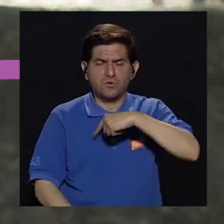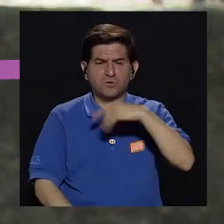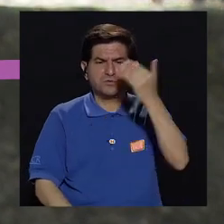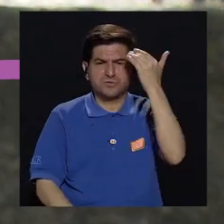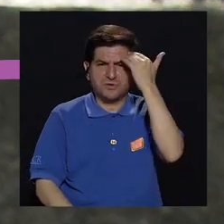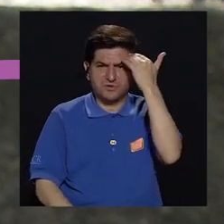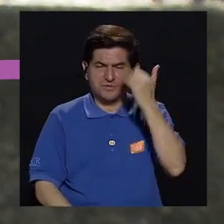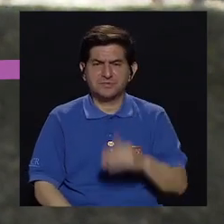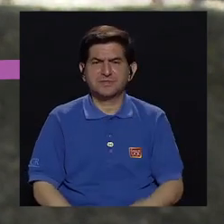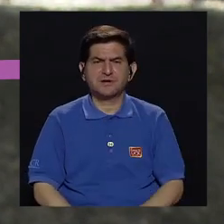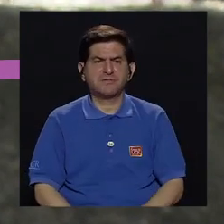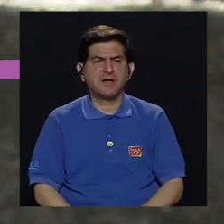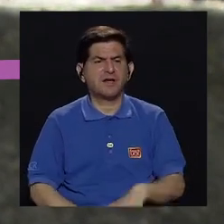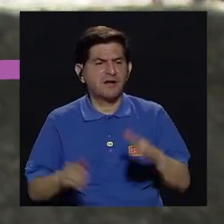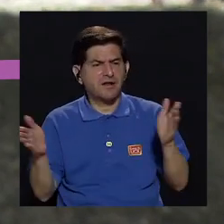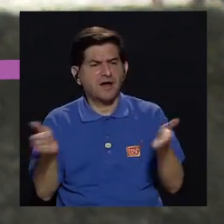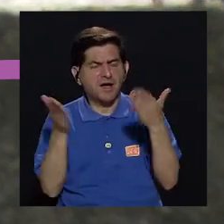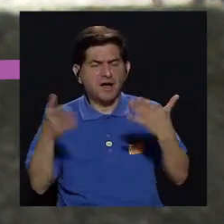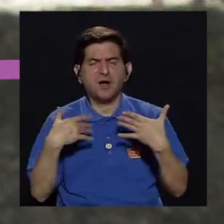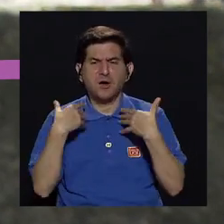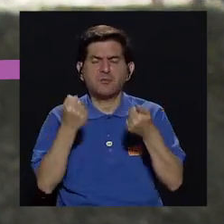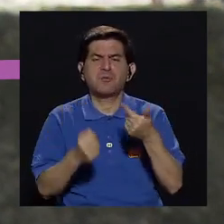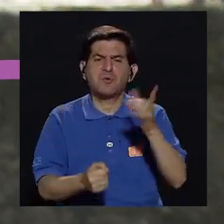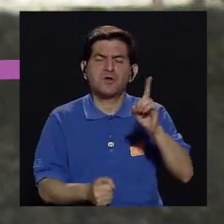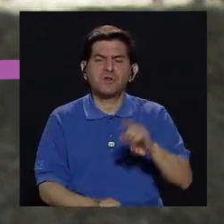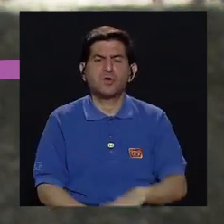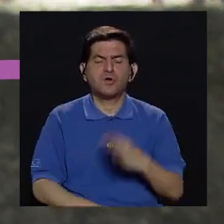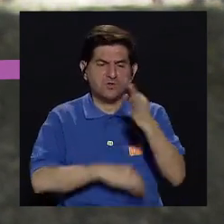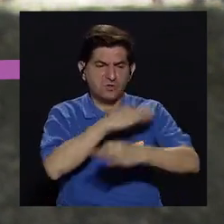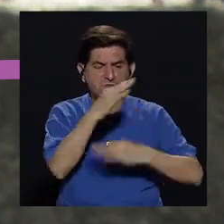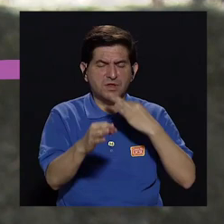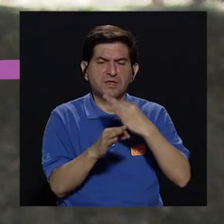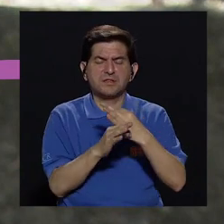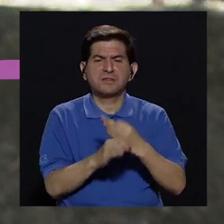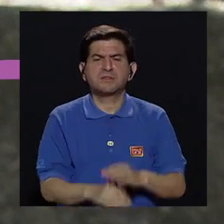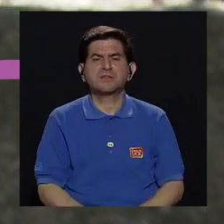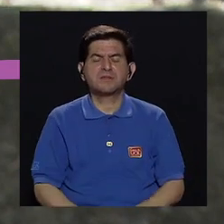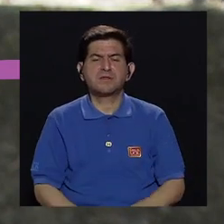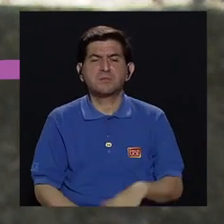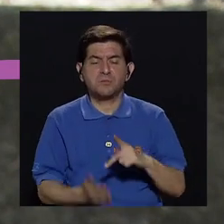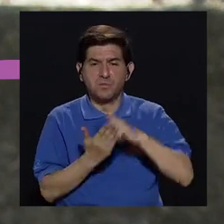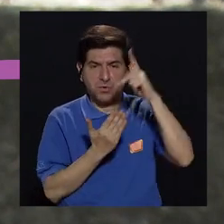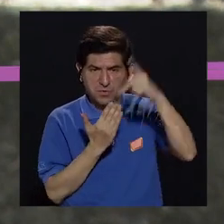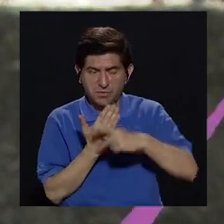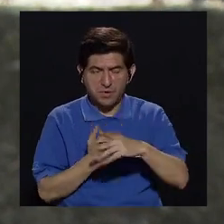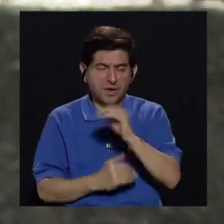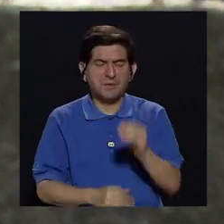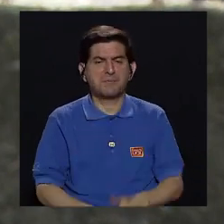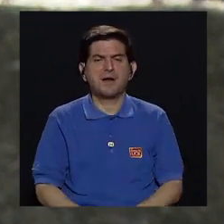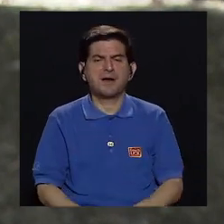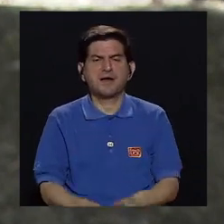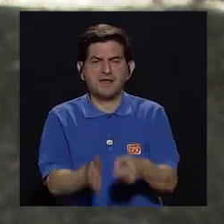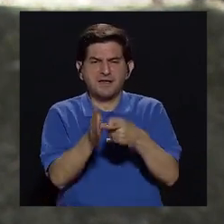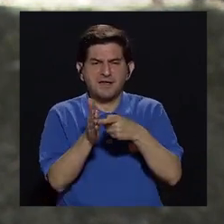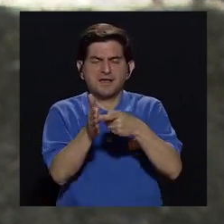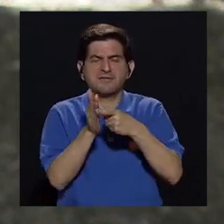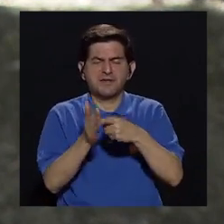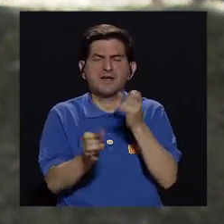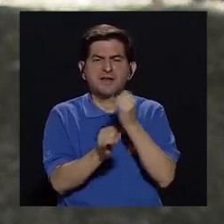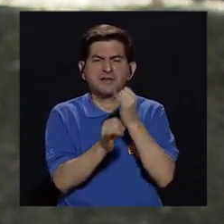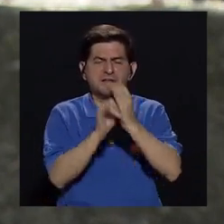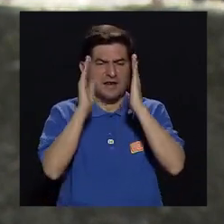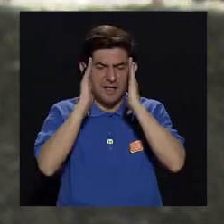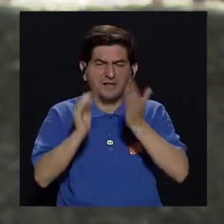saber a dónde promover la salud, en qué tipo de programas y qué es lo que realmente requiere mayor atención por parte